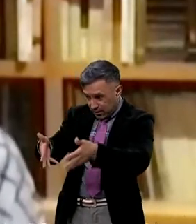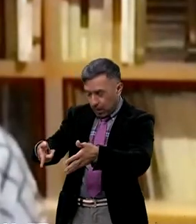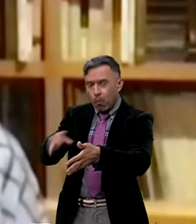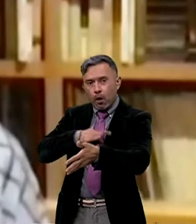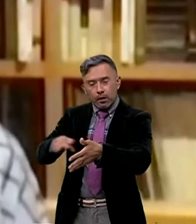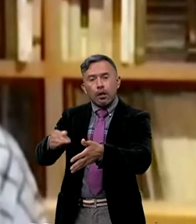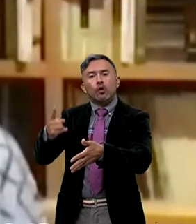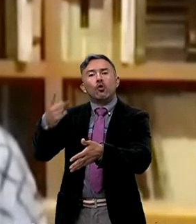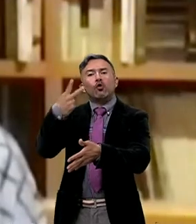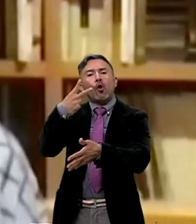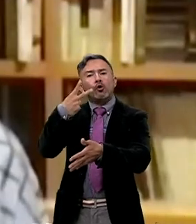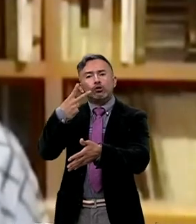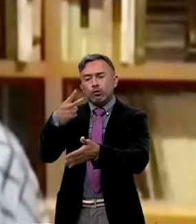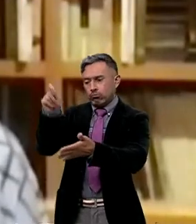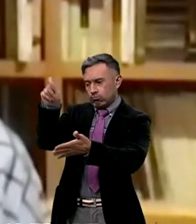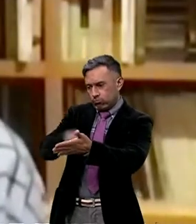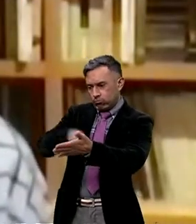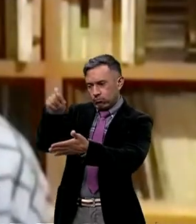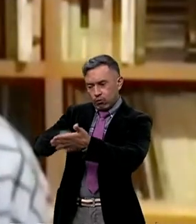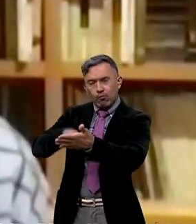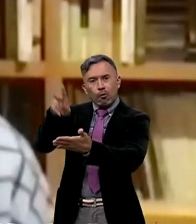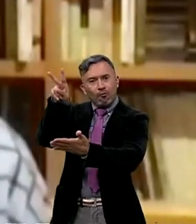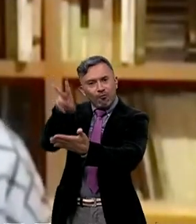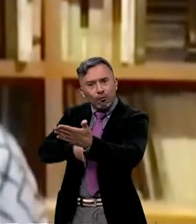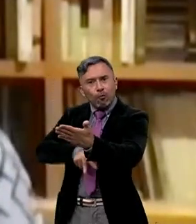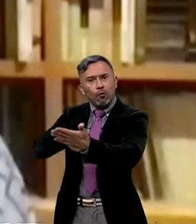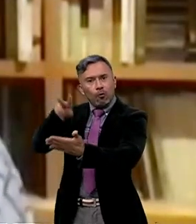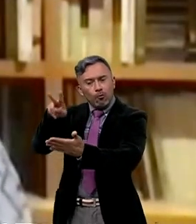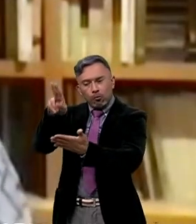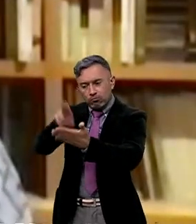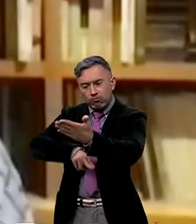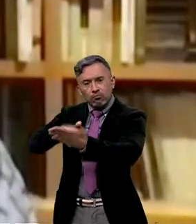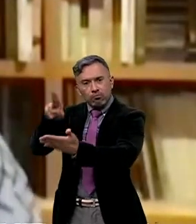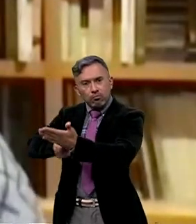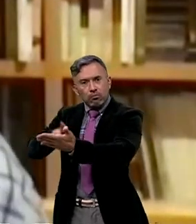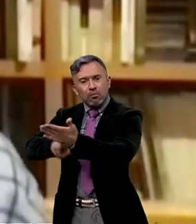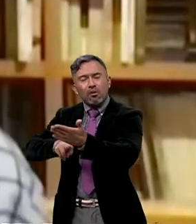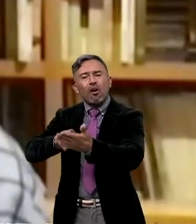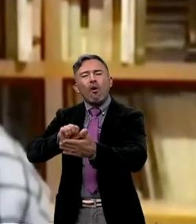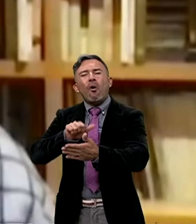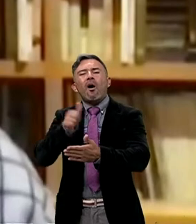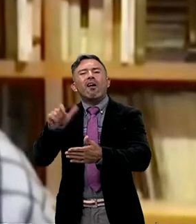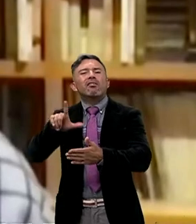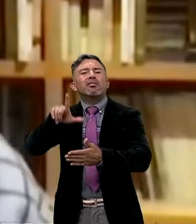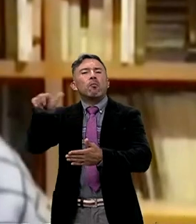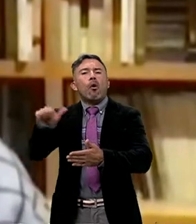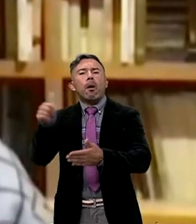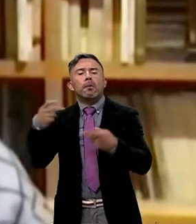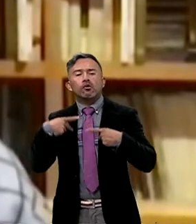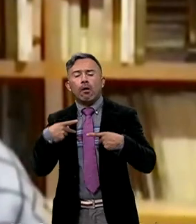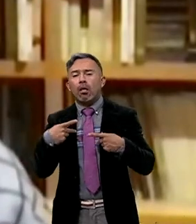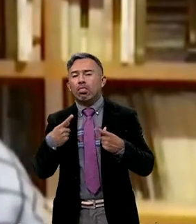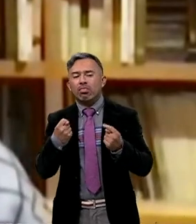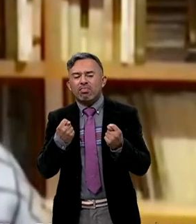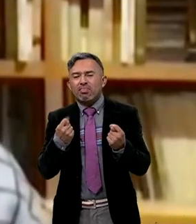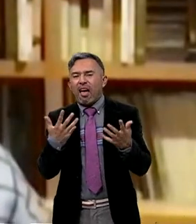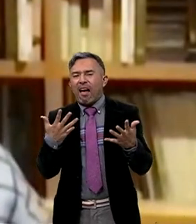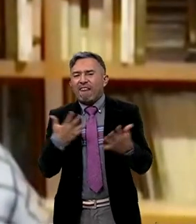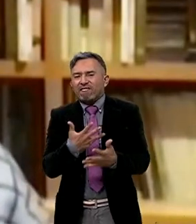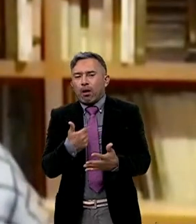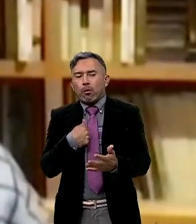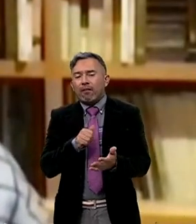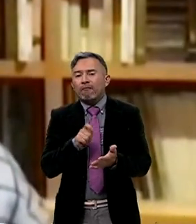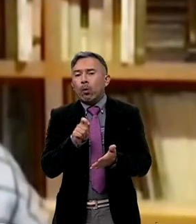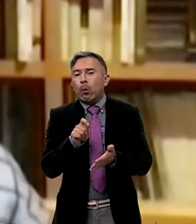para que nadie pretenda darlas luego para que no vaya a prestarse a un mal uso de esa